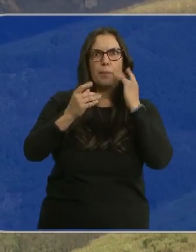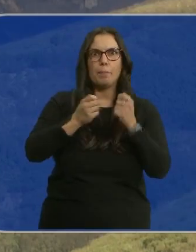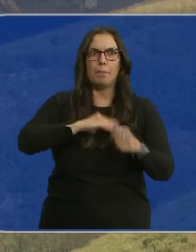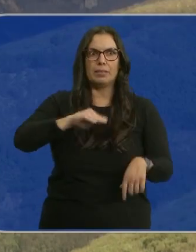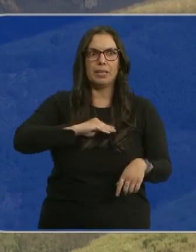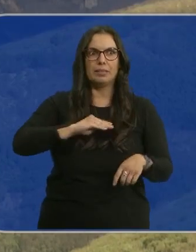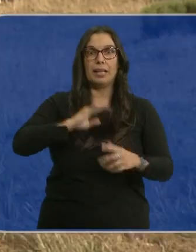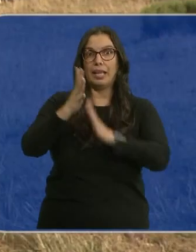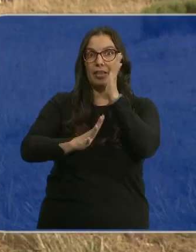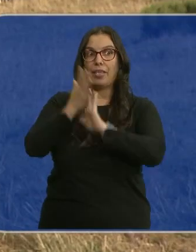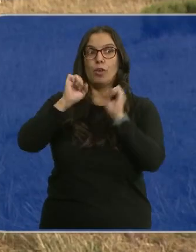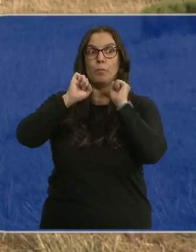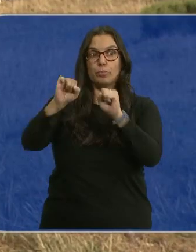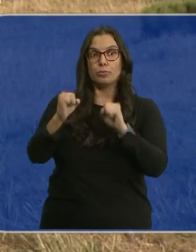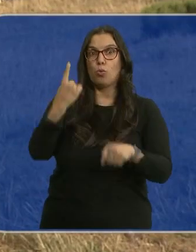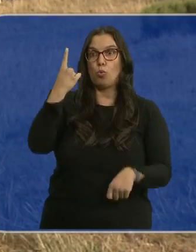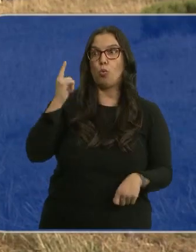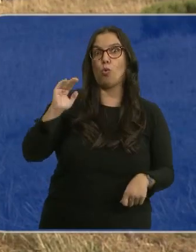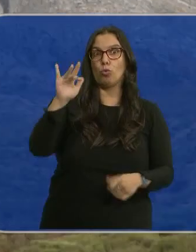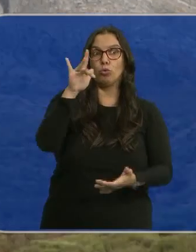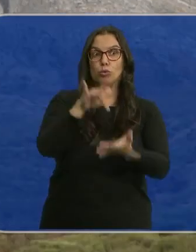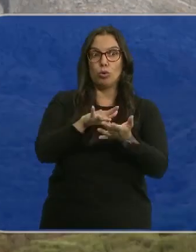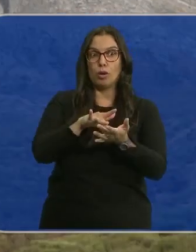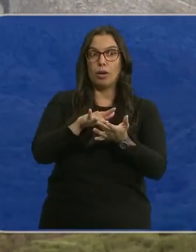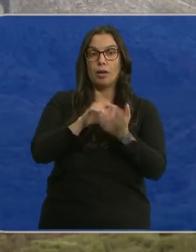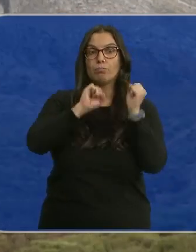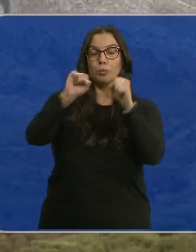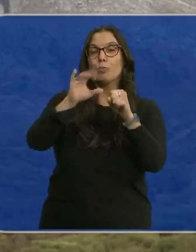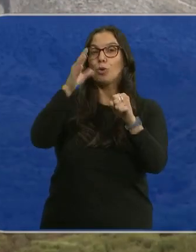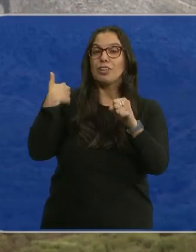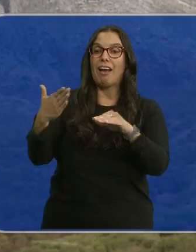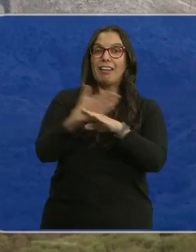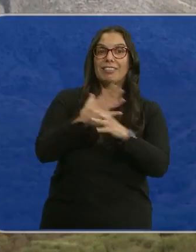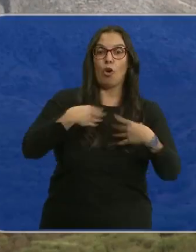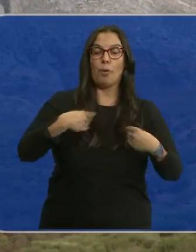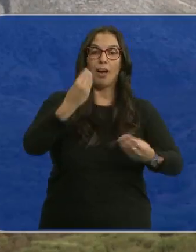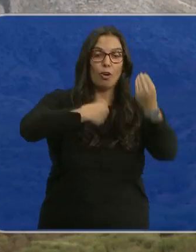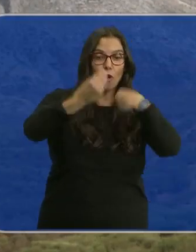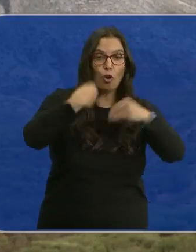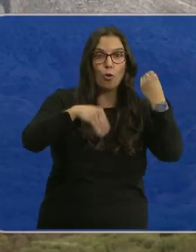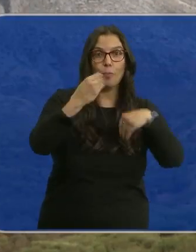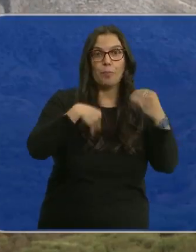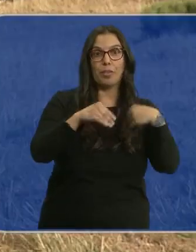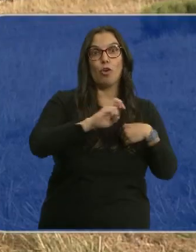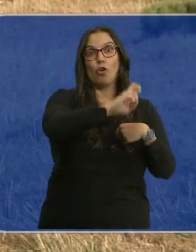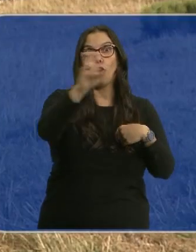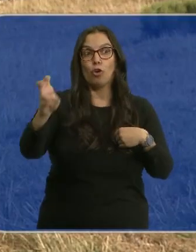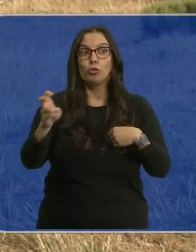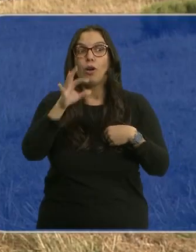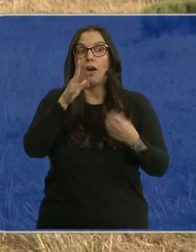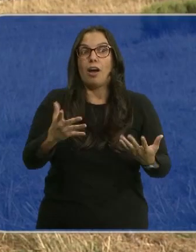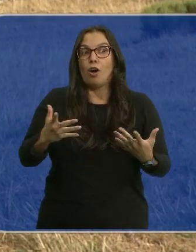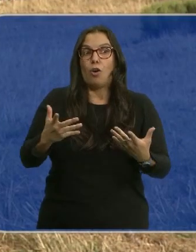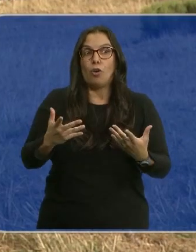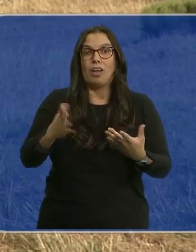entran los incendios, como me ha pasado en uno de los puertos. Los puertos no han entrado, ¿por qué? Porque ya estaba comido y los otros entraron porque hoy en día